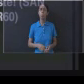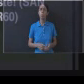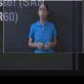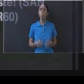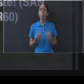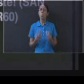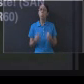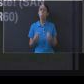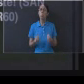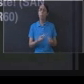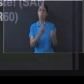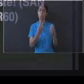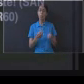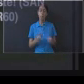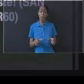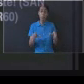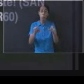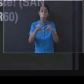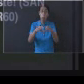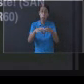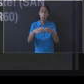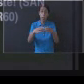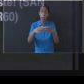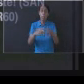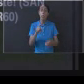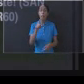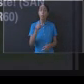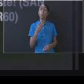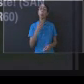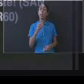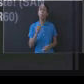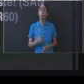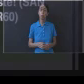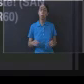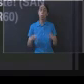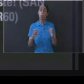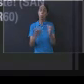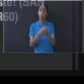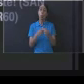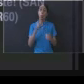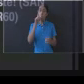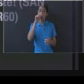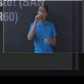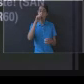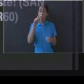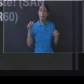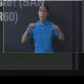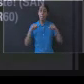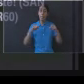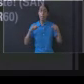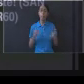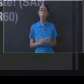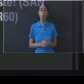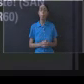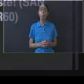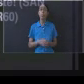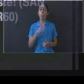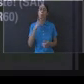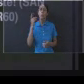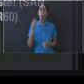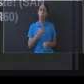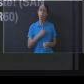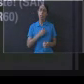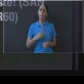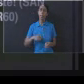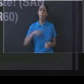Como la gallina. Deseo el rey es cubrir. Es que estemos bajo cobertura. Esta